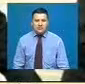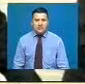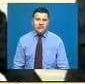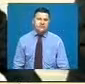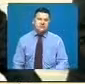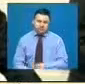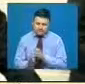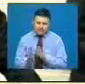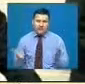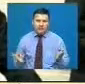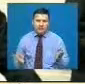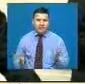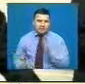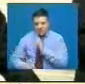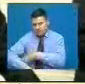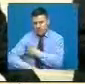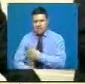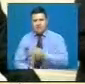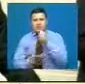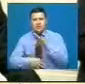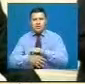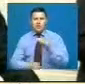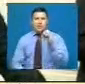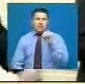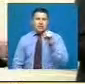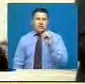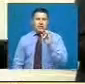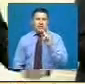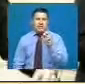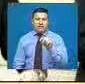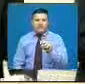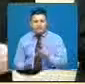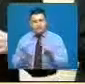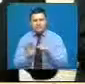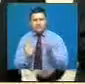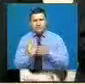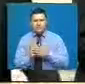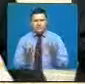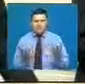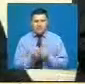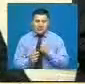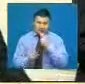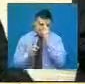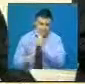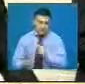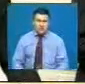en ese momento, el entonces ministro de Hacienda, el doctor Oscar Iván Zuluaga, persona que me merece todo mi